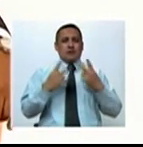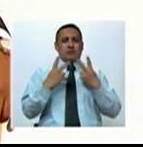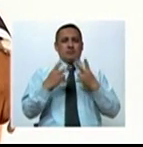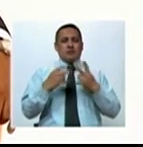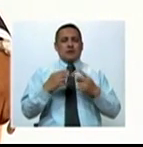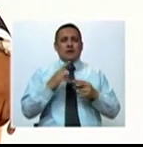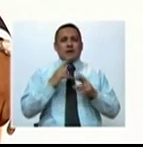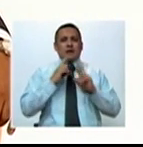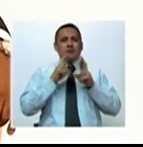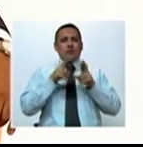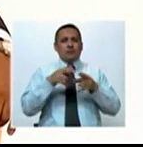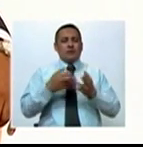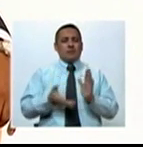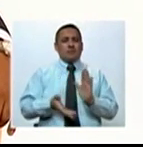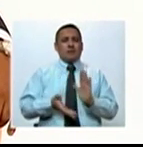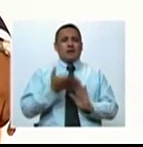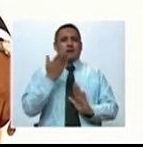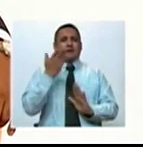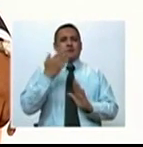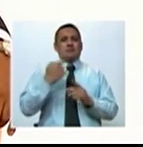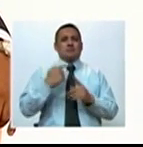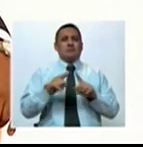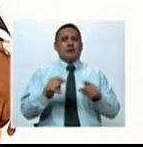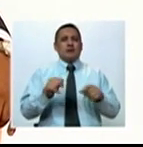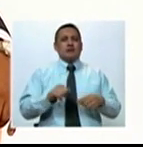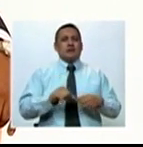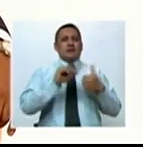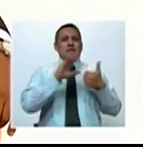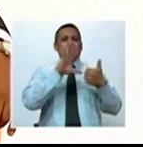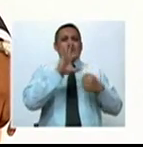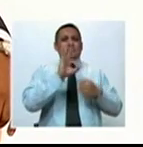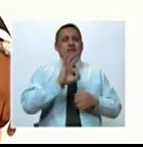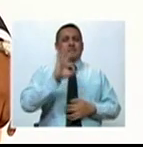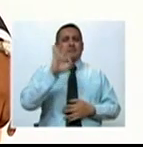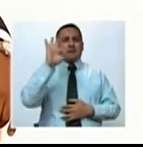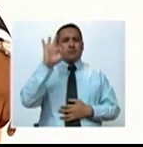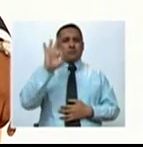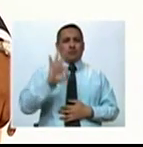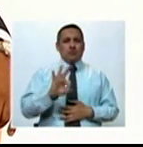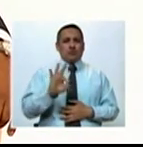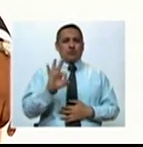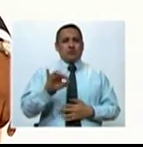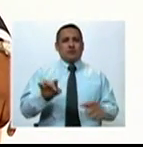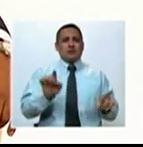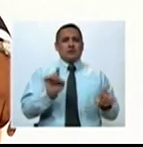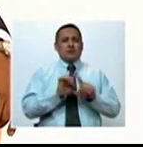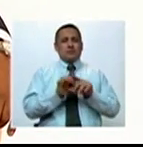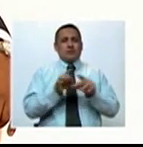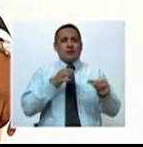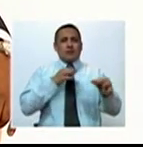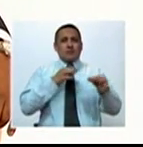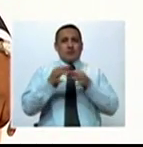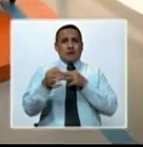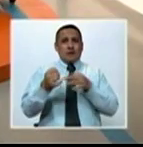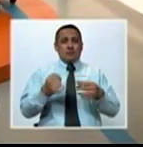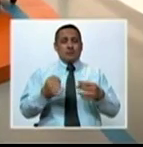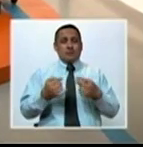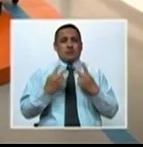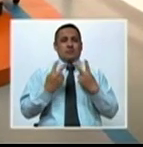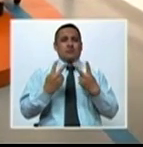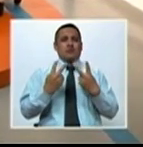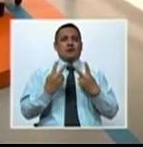de 60% y que estamos hablando aquí pues de un